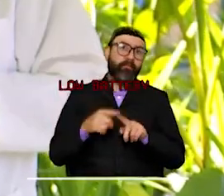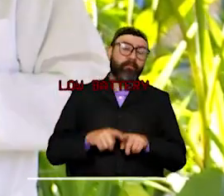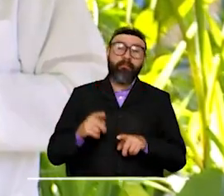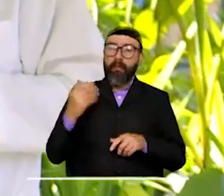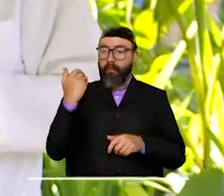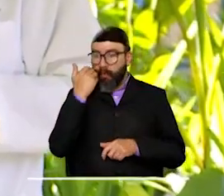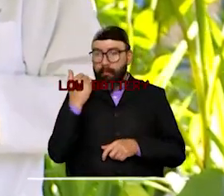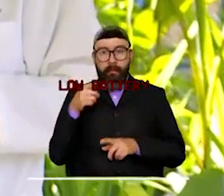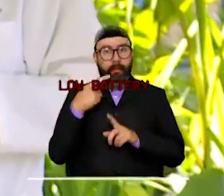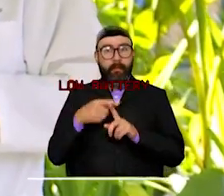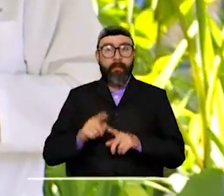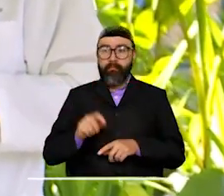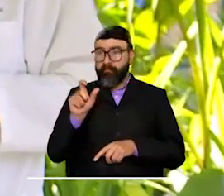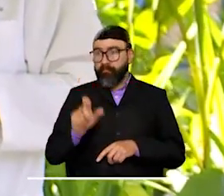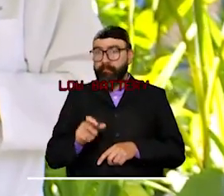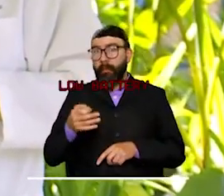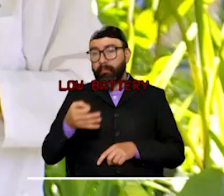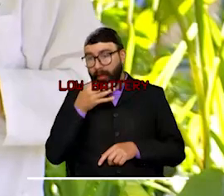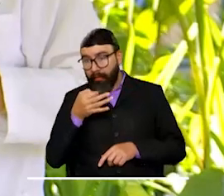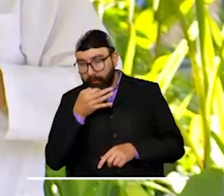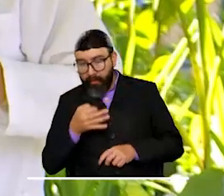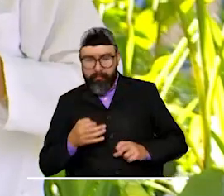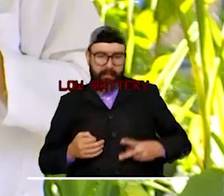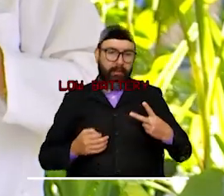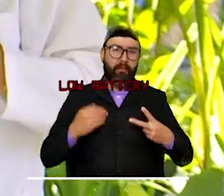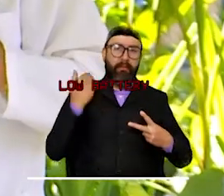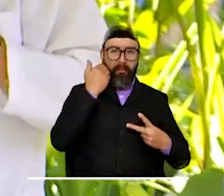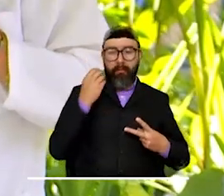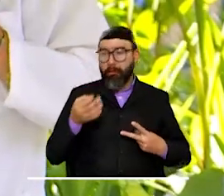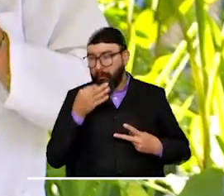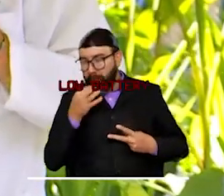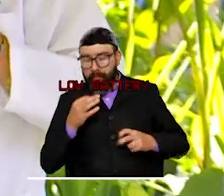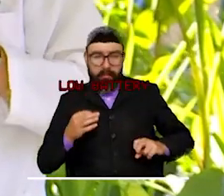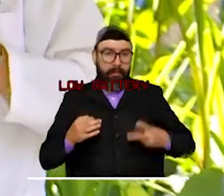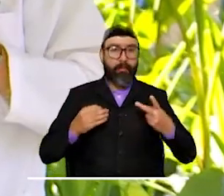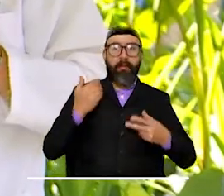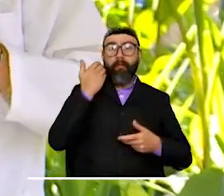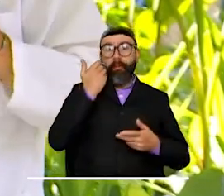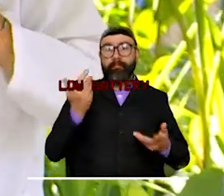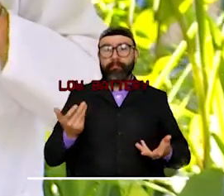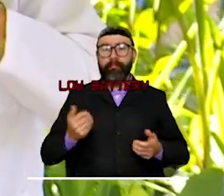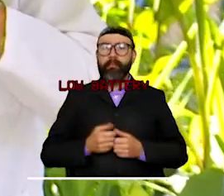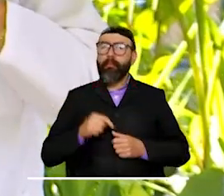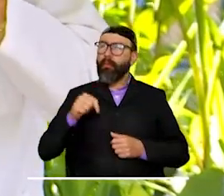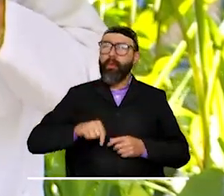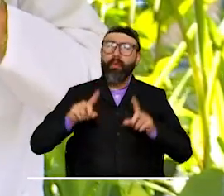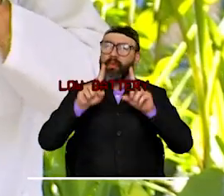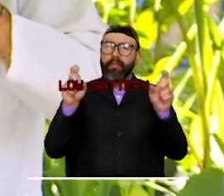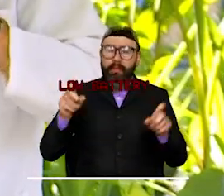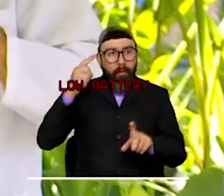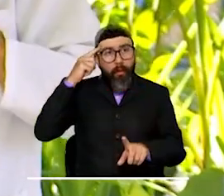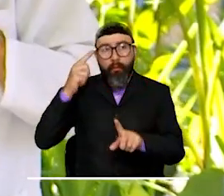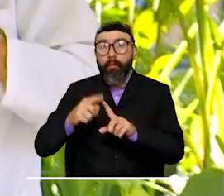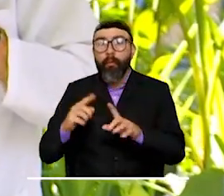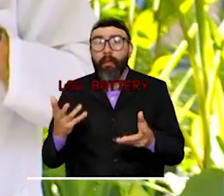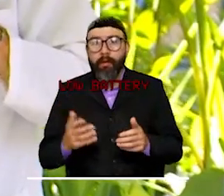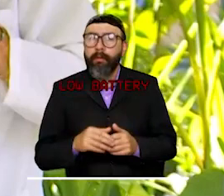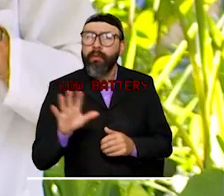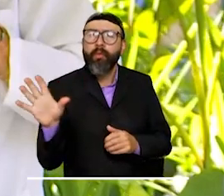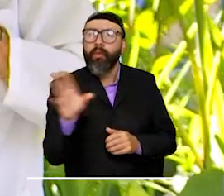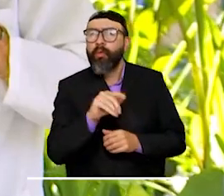medicamentos. Entonces, la finalidad hoy de este tema es alertarlos a todos